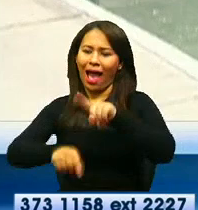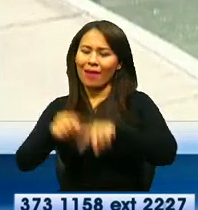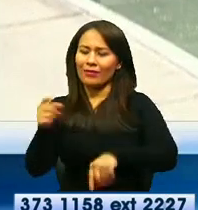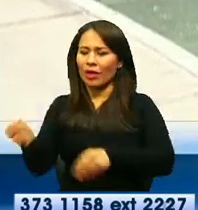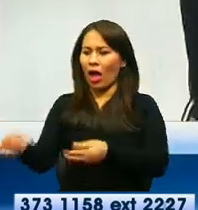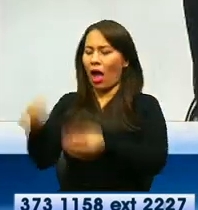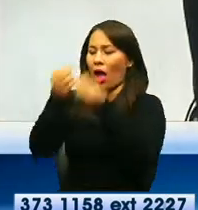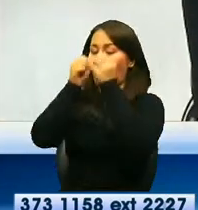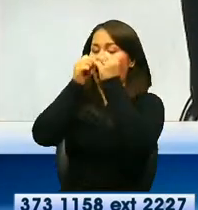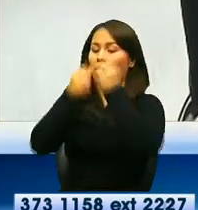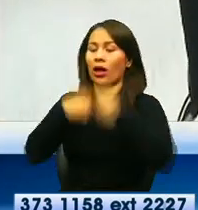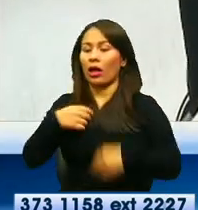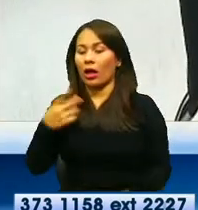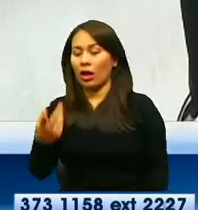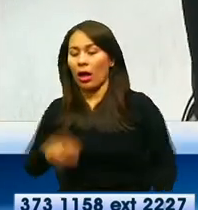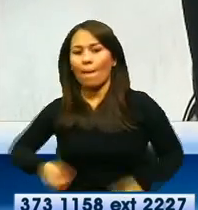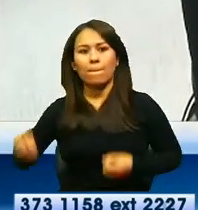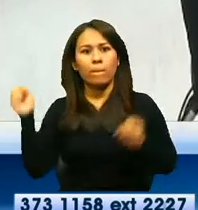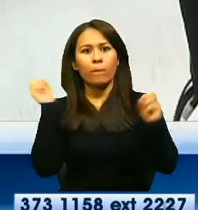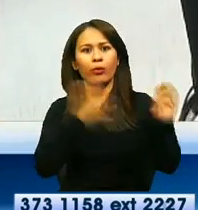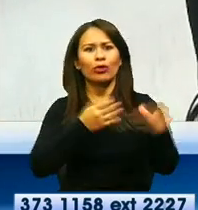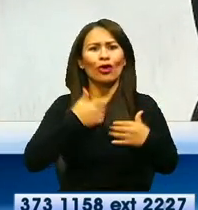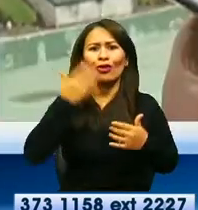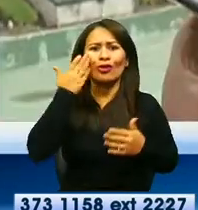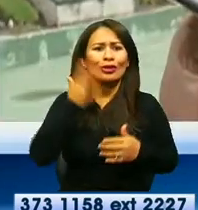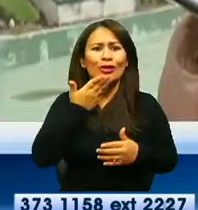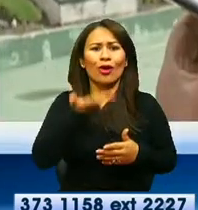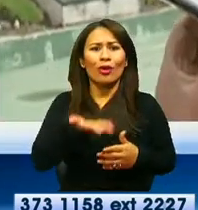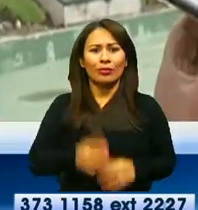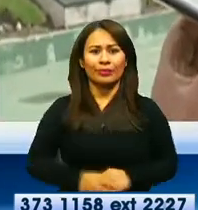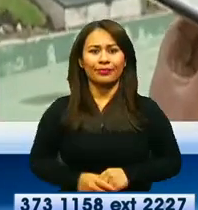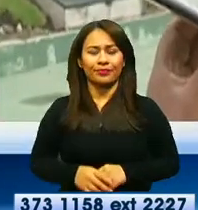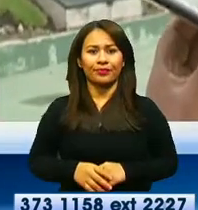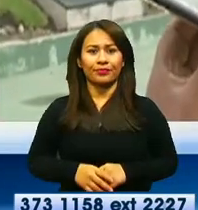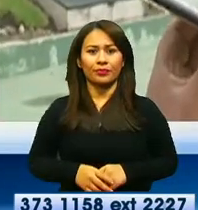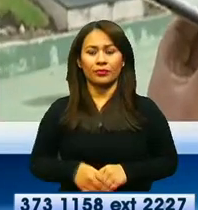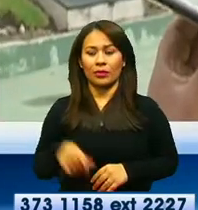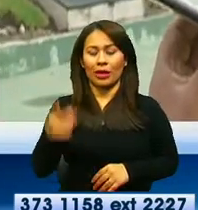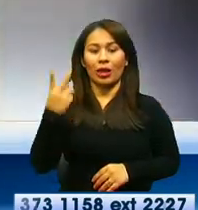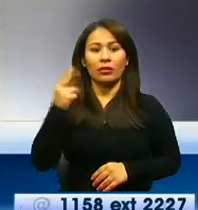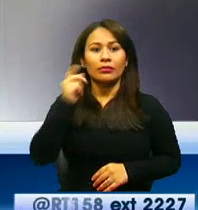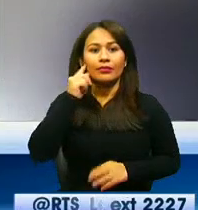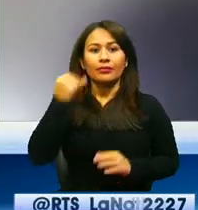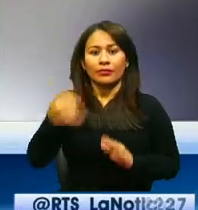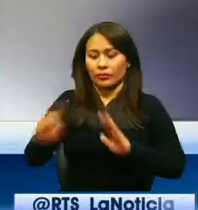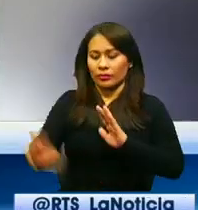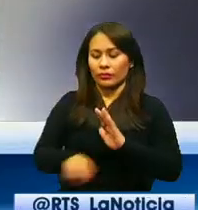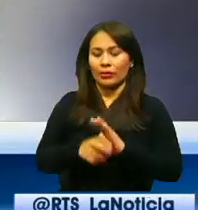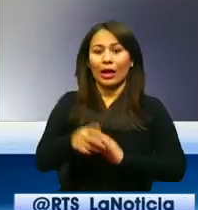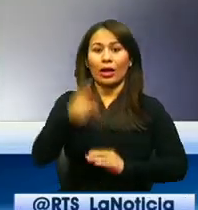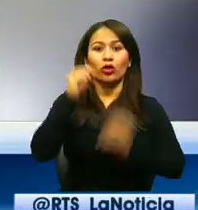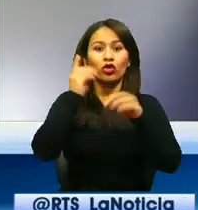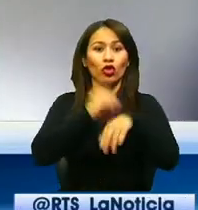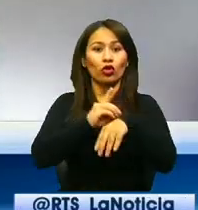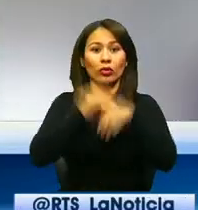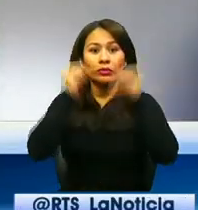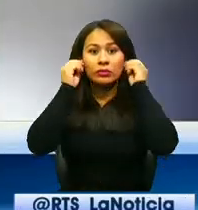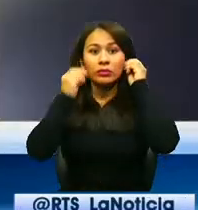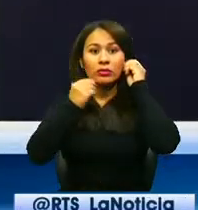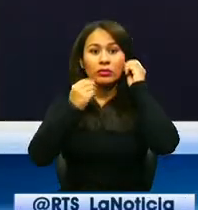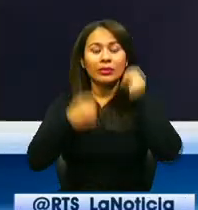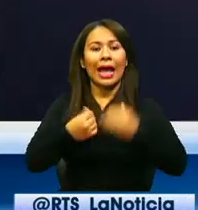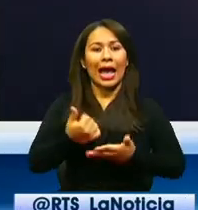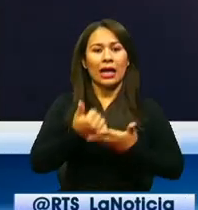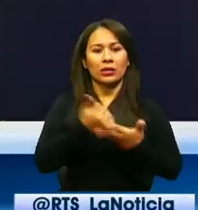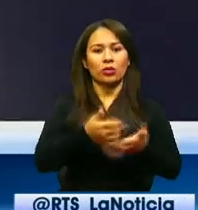pero que no sabían nada más y peor cómo pasaron las cosas. Los mismos que se encuentran en calidad de refugiadas. Paramédicos les brindaron los primeros auxilios, algo